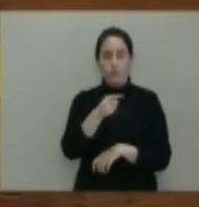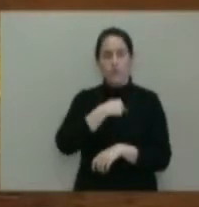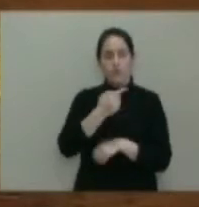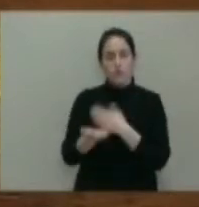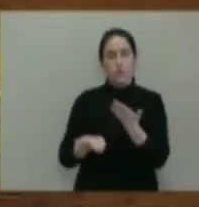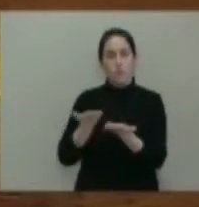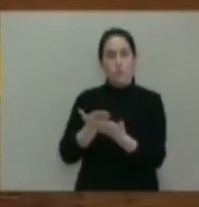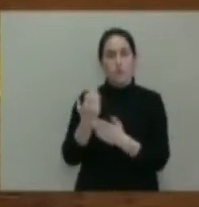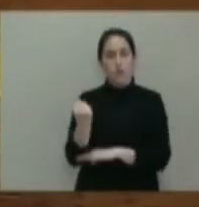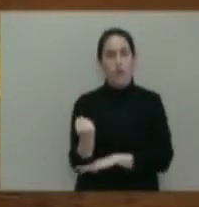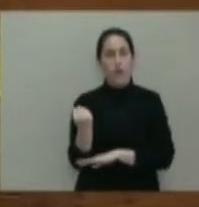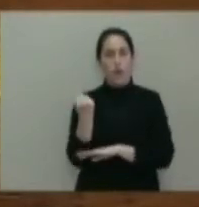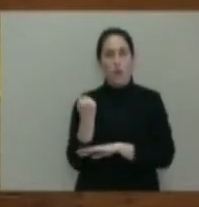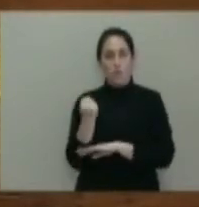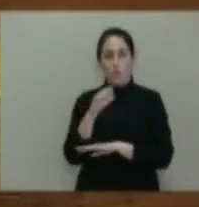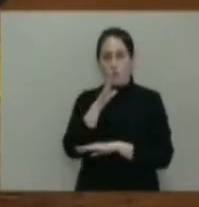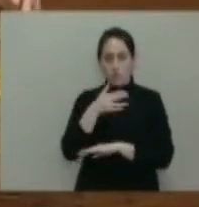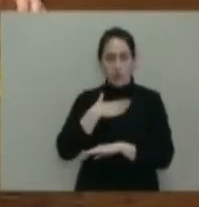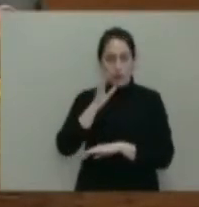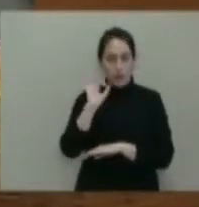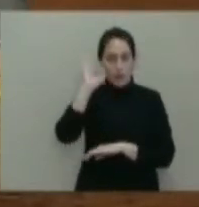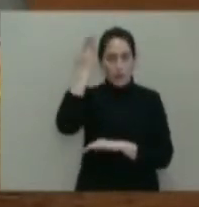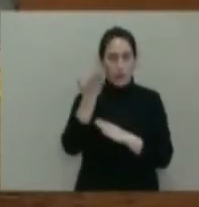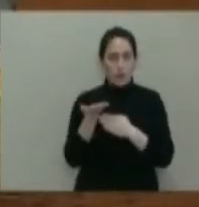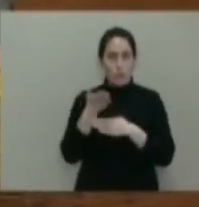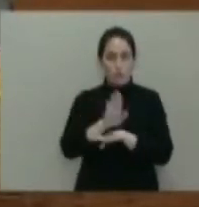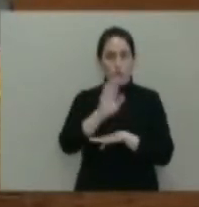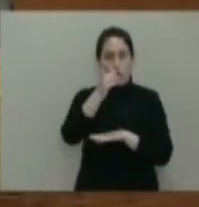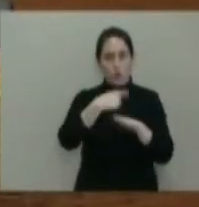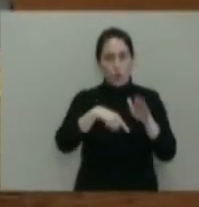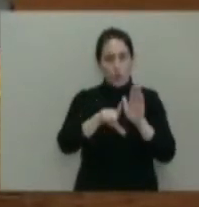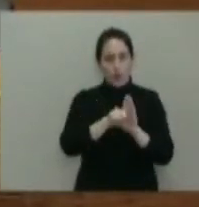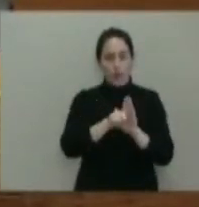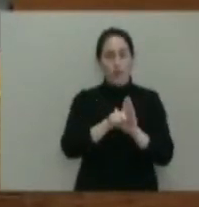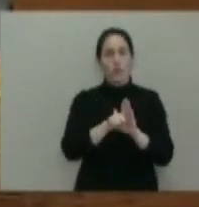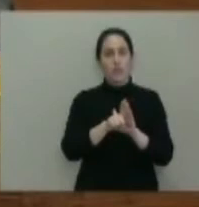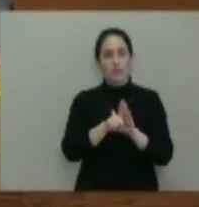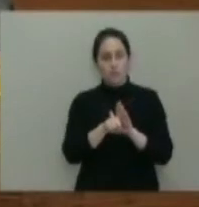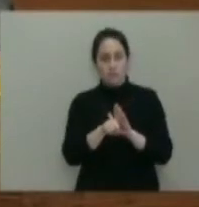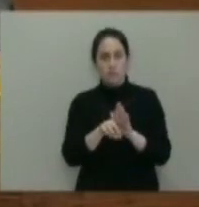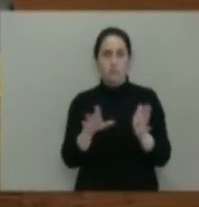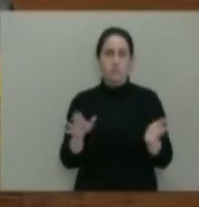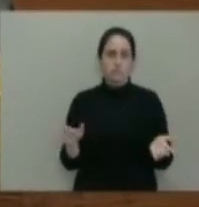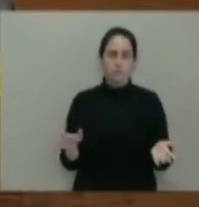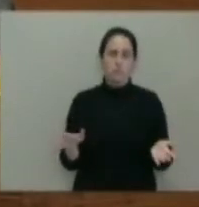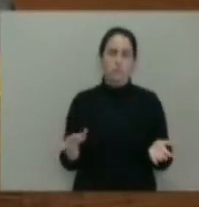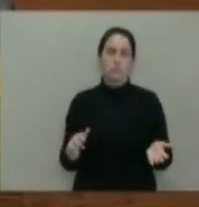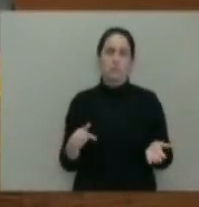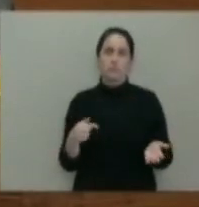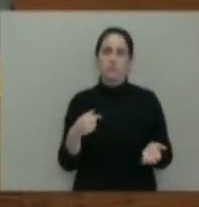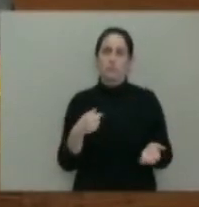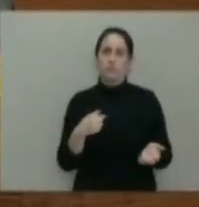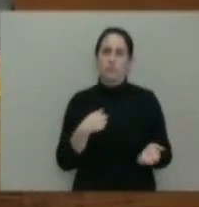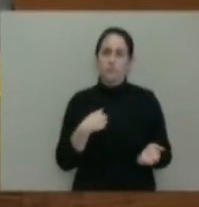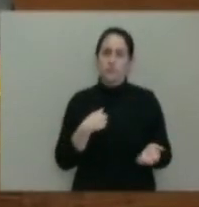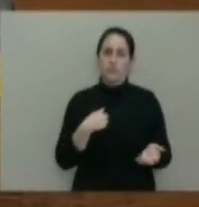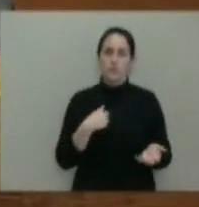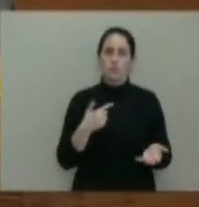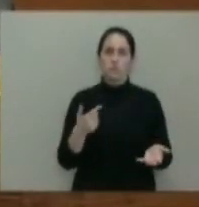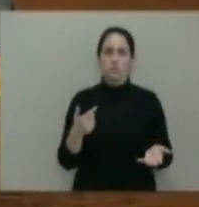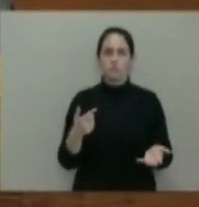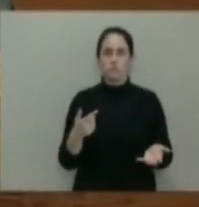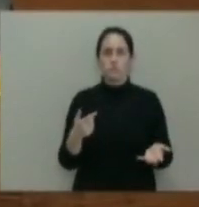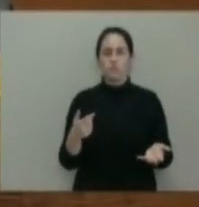solicito su apoyo para esta proposición no de ley, que sin vocación de ser, ya digo,